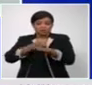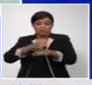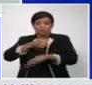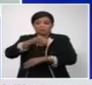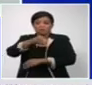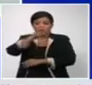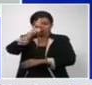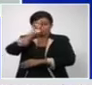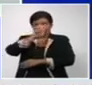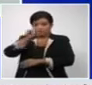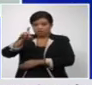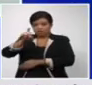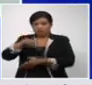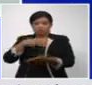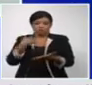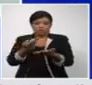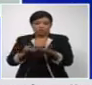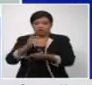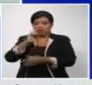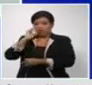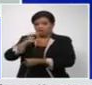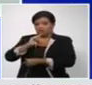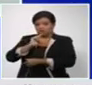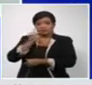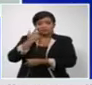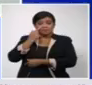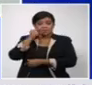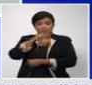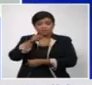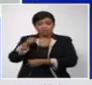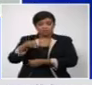diagnóstico, y vemos que los pacientes que han tenido una evolución